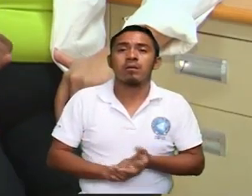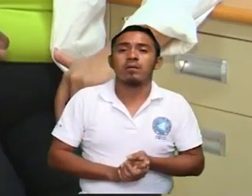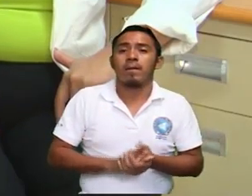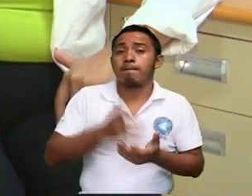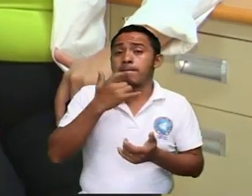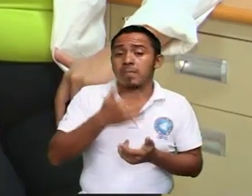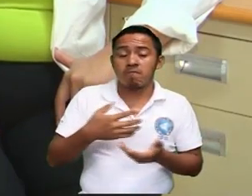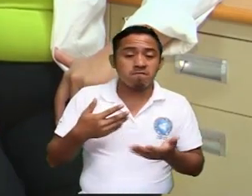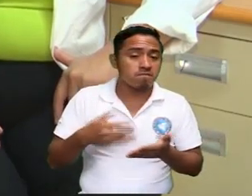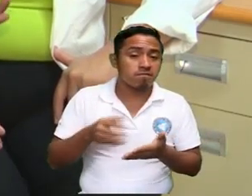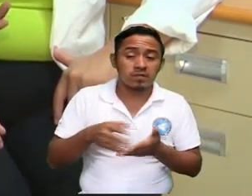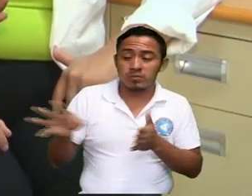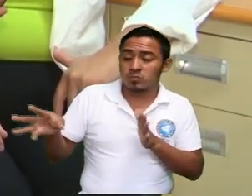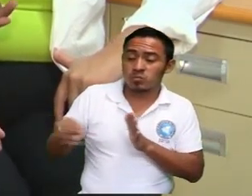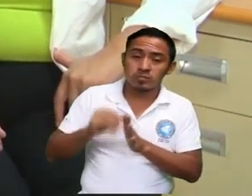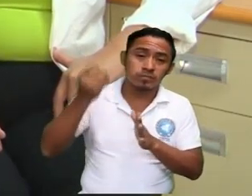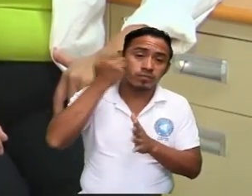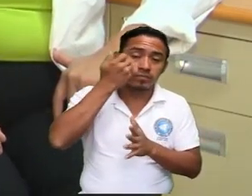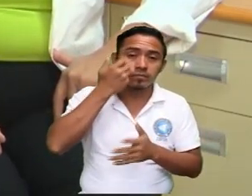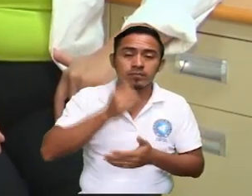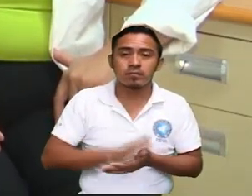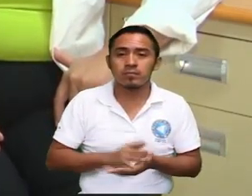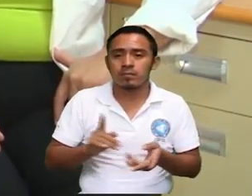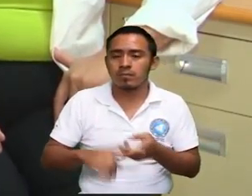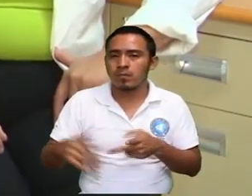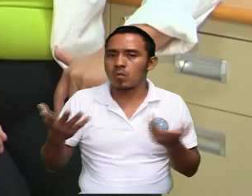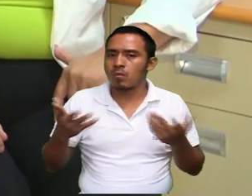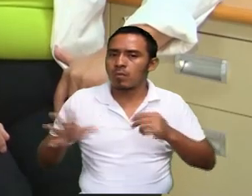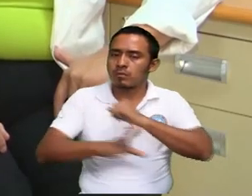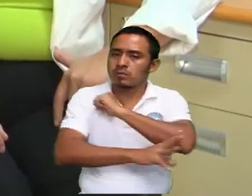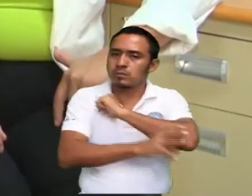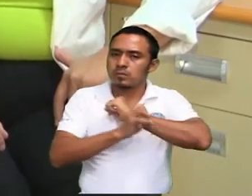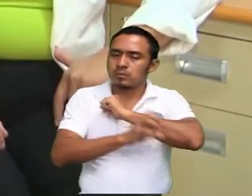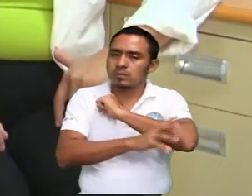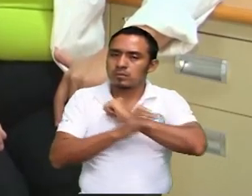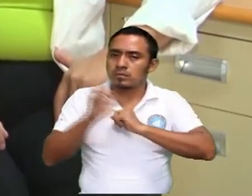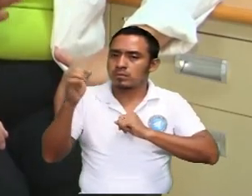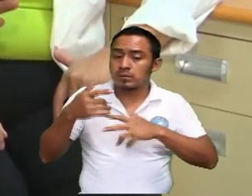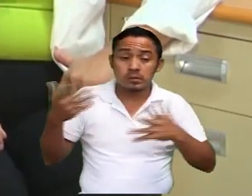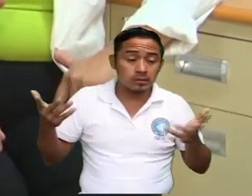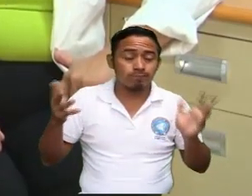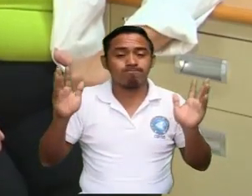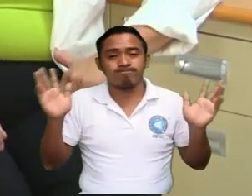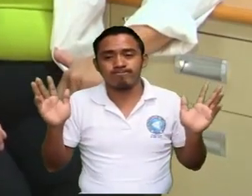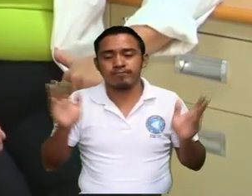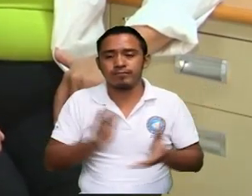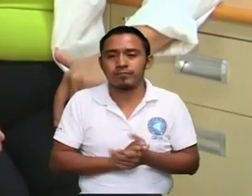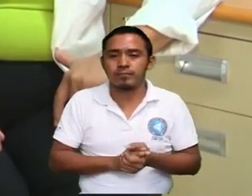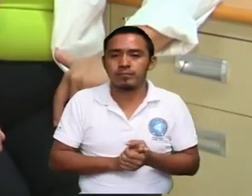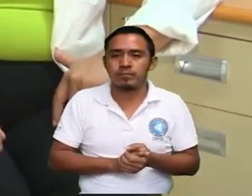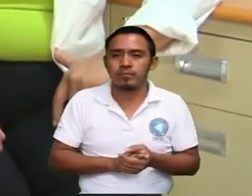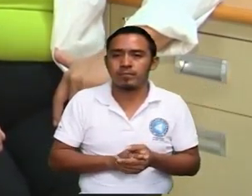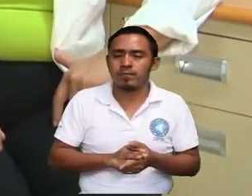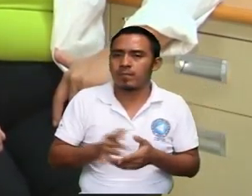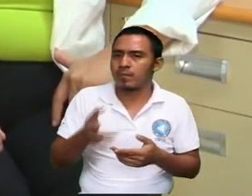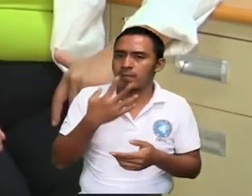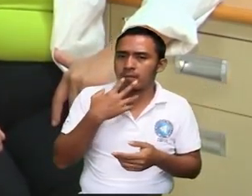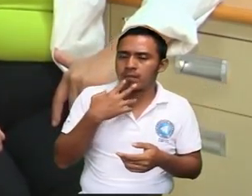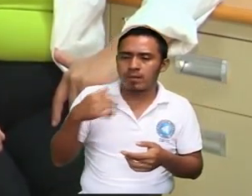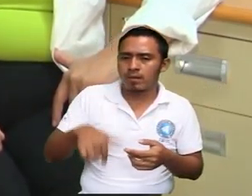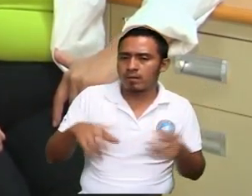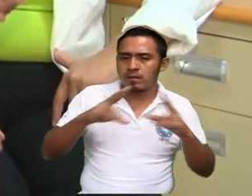las enfermedades y segundo por los robos que se pueden dar, lamentablemente, aunque ya eso ya no se presenta en nuestro